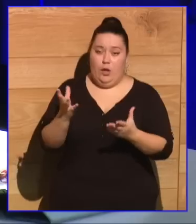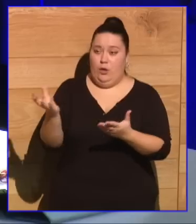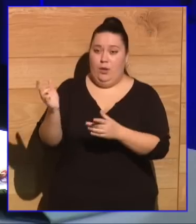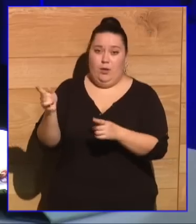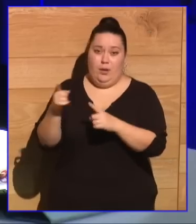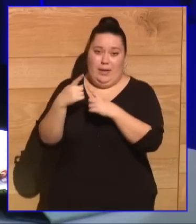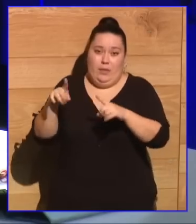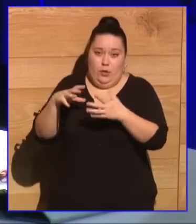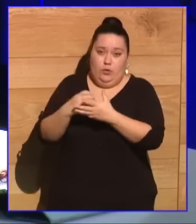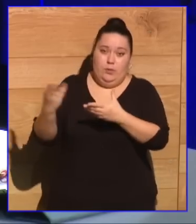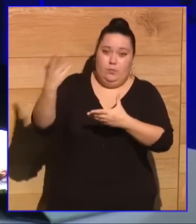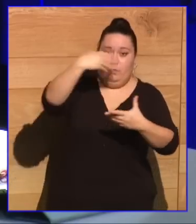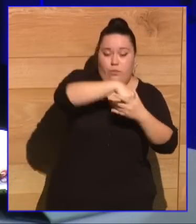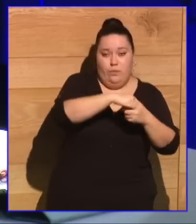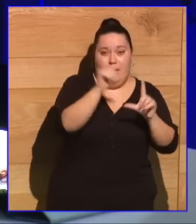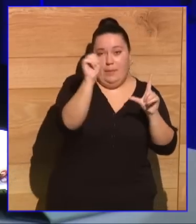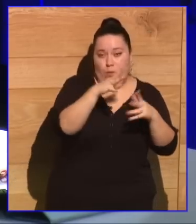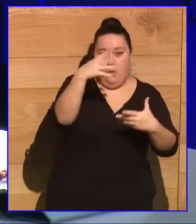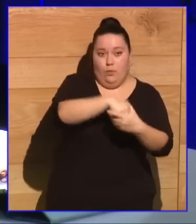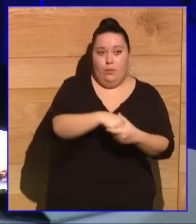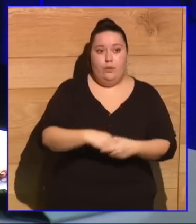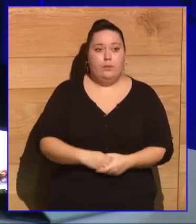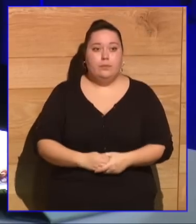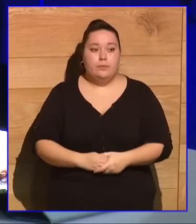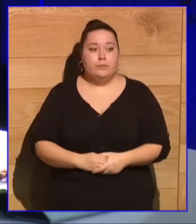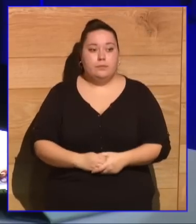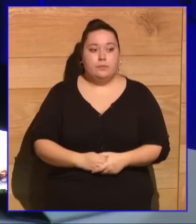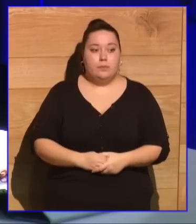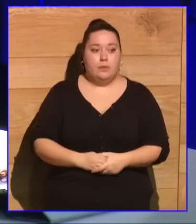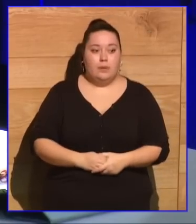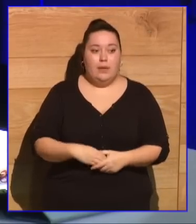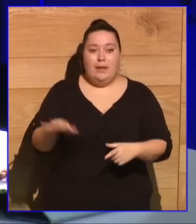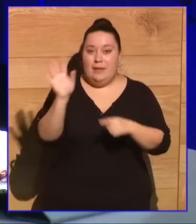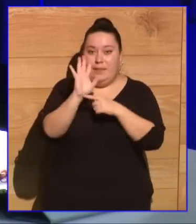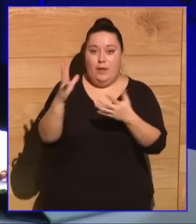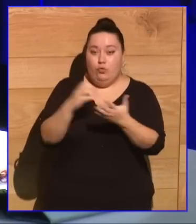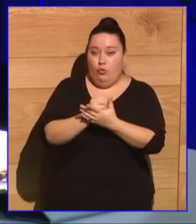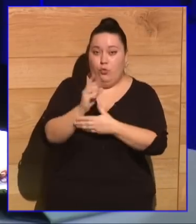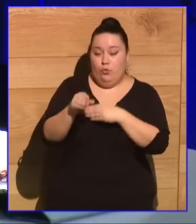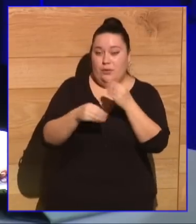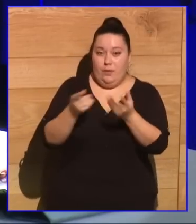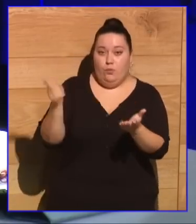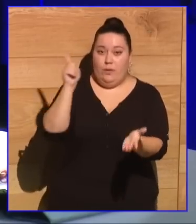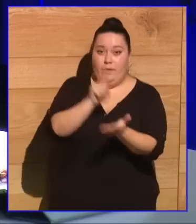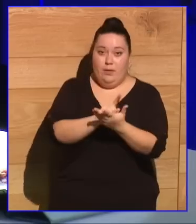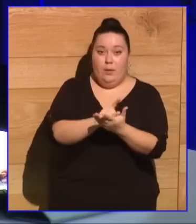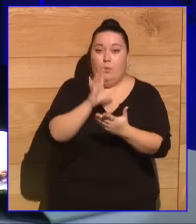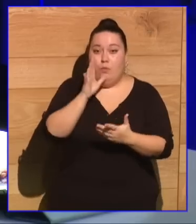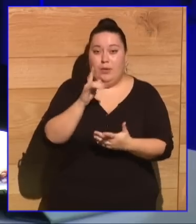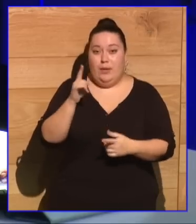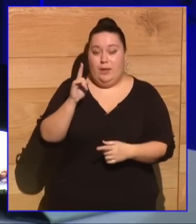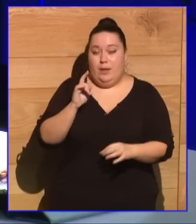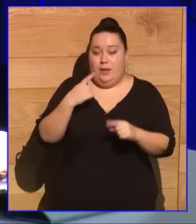Mucha gente puede pensar, entonces han cogido el disco y le han puesto imágenes. No. En el cine lo tienes que rehacer todo porque incluso el sentido de la mezcla es